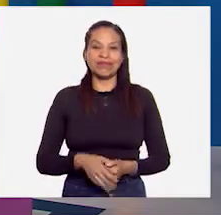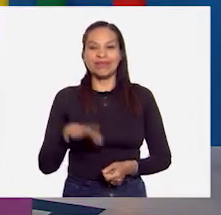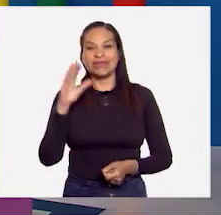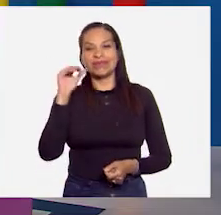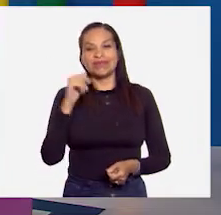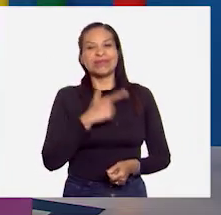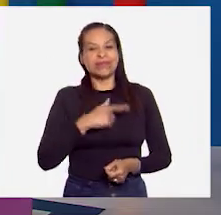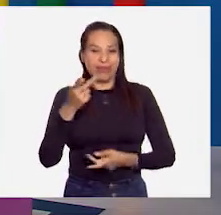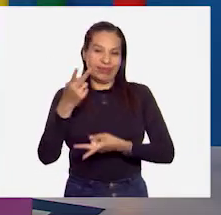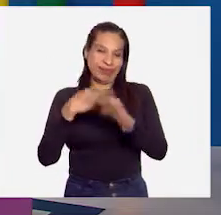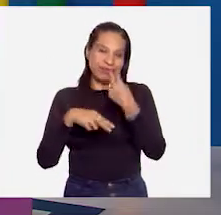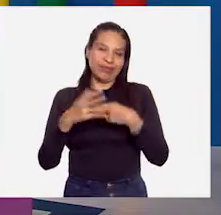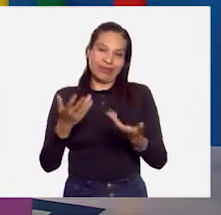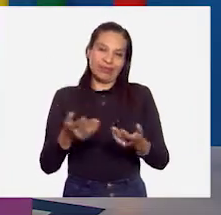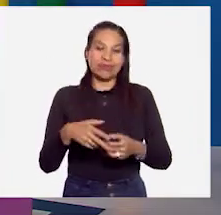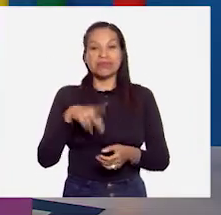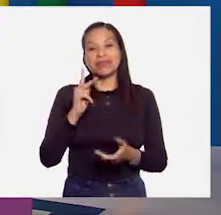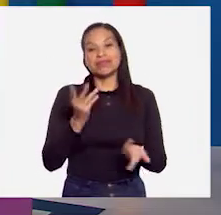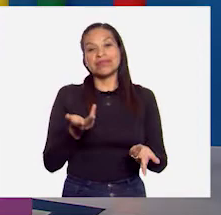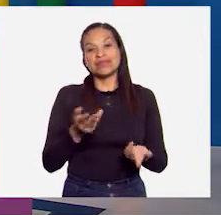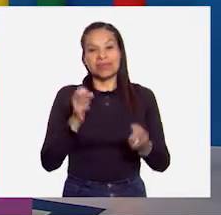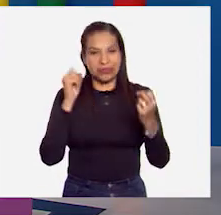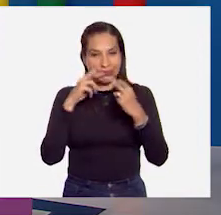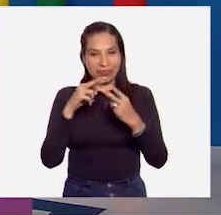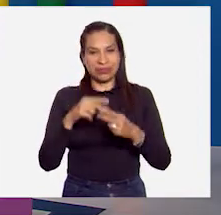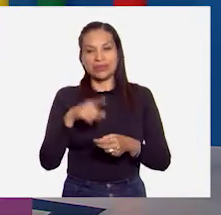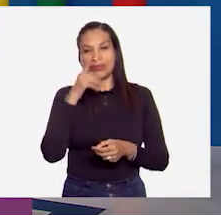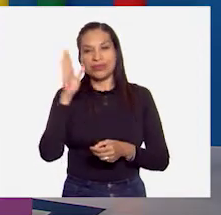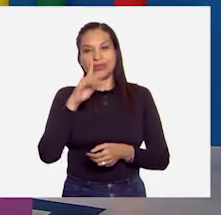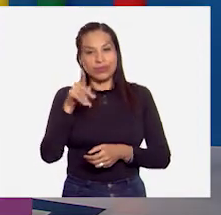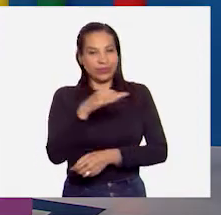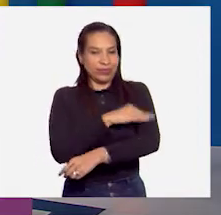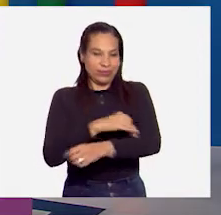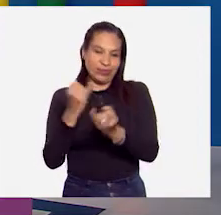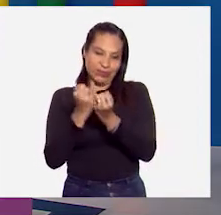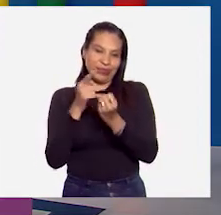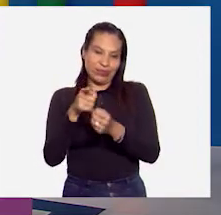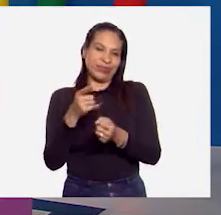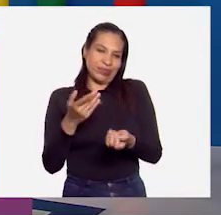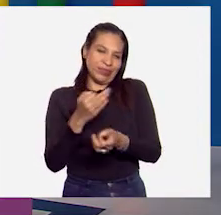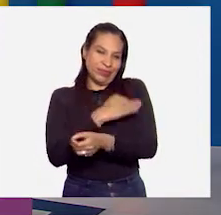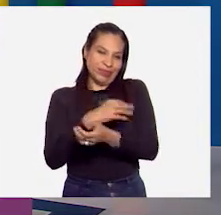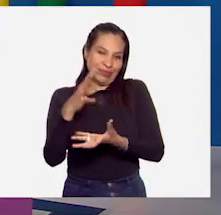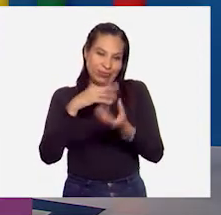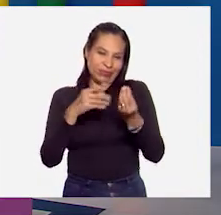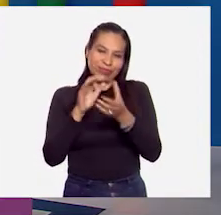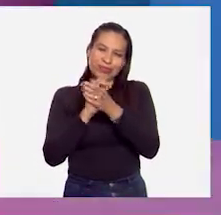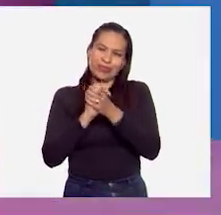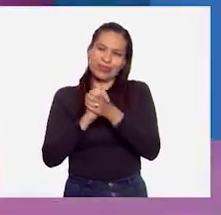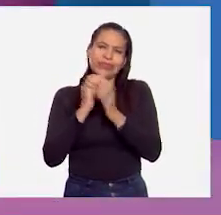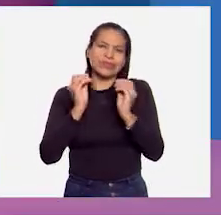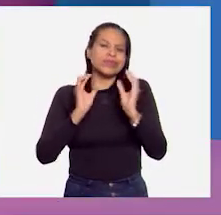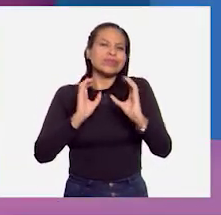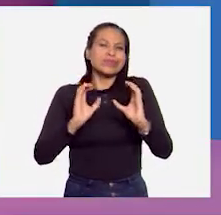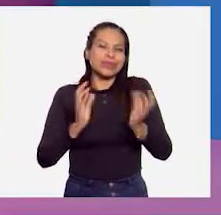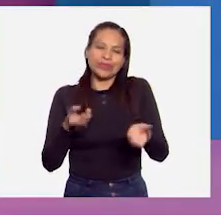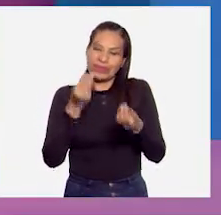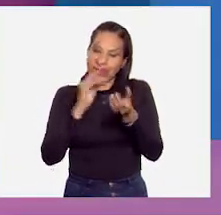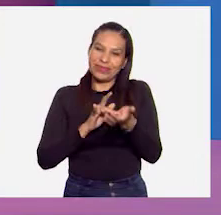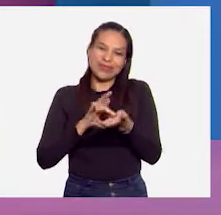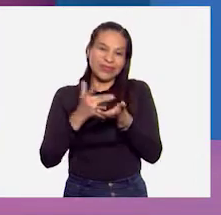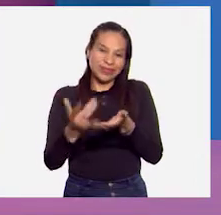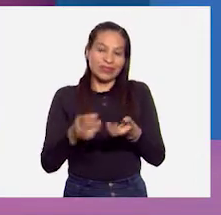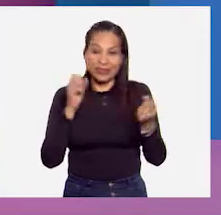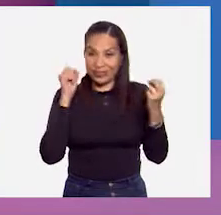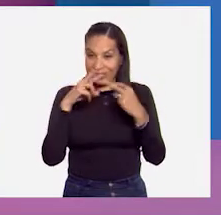Tom, me da gusto que hayas venido, pero nos vemos. Y saluda a tu familia también de mi parte, por favor. Cuídense mucho. ¡Claro que sí! ¡Muchas